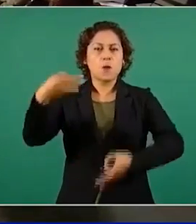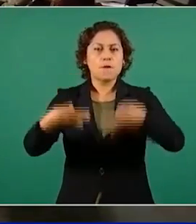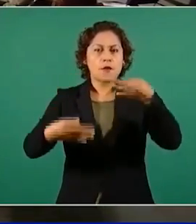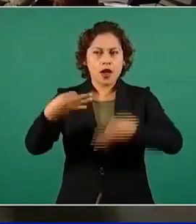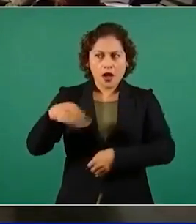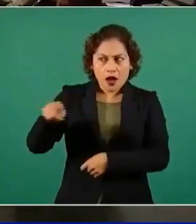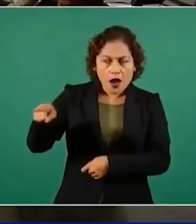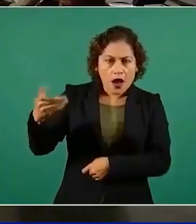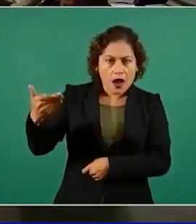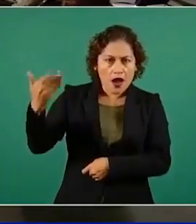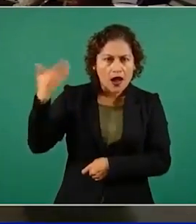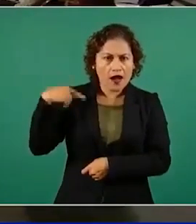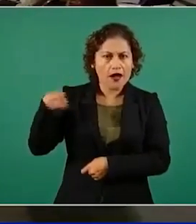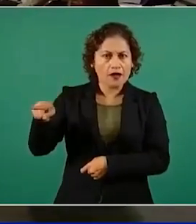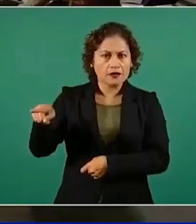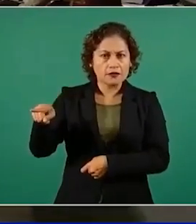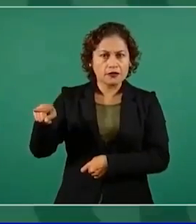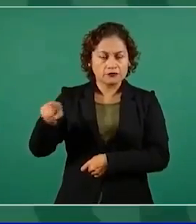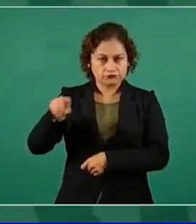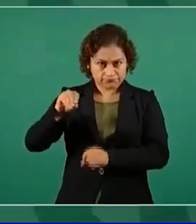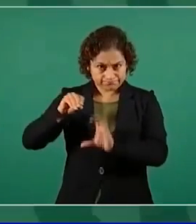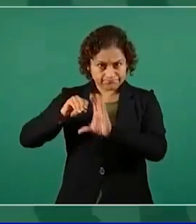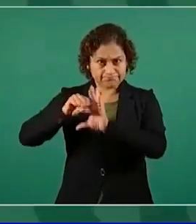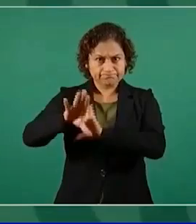con todo y como lo puso.